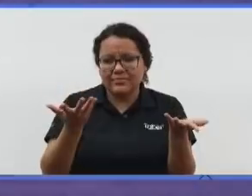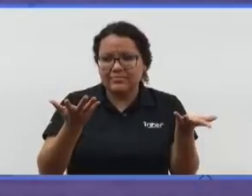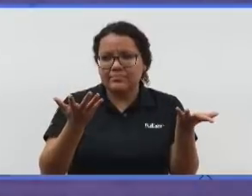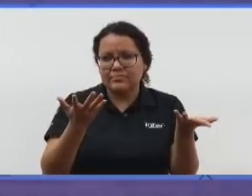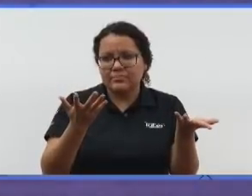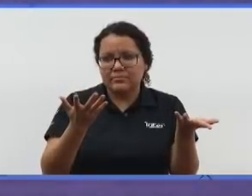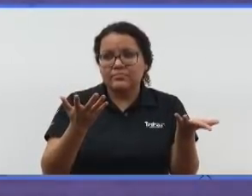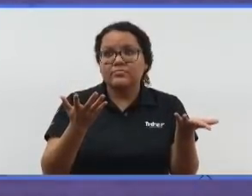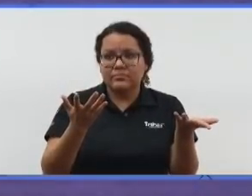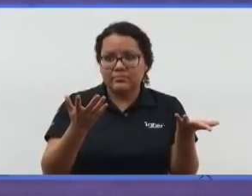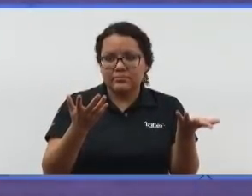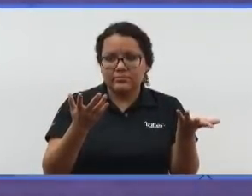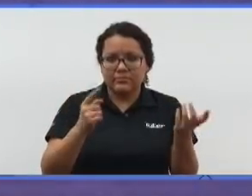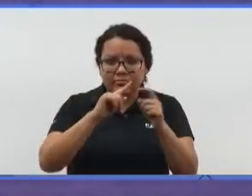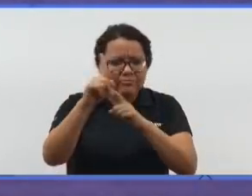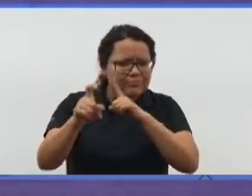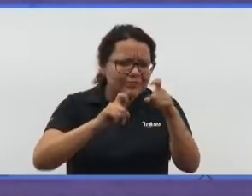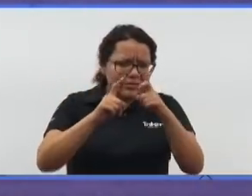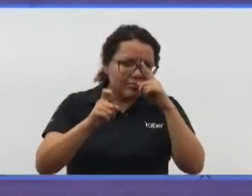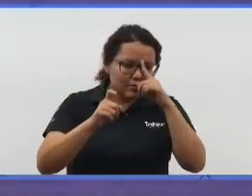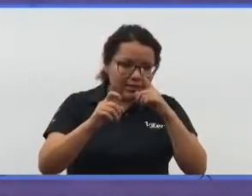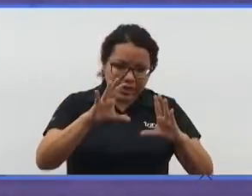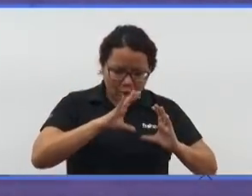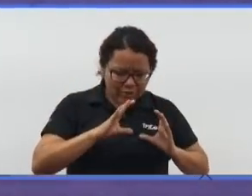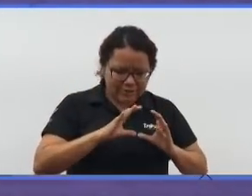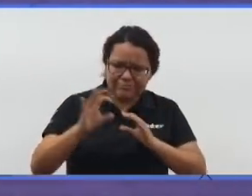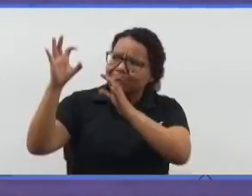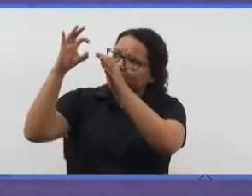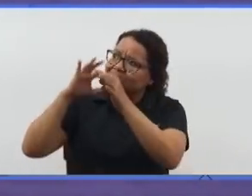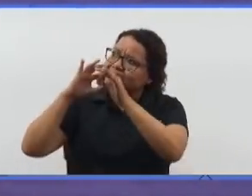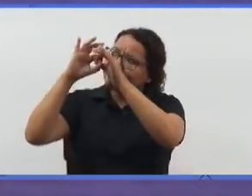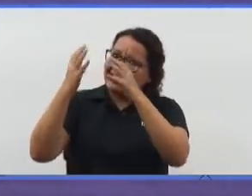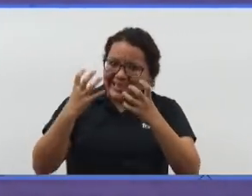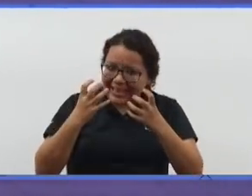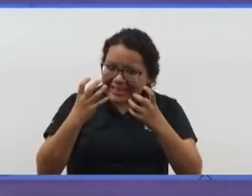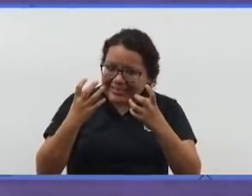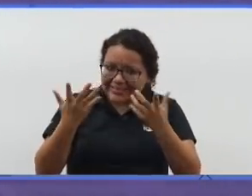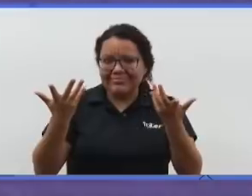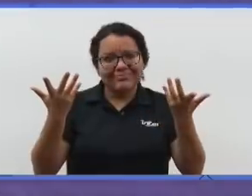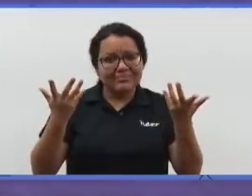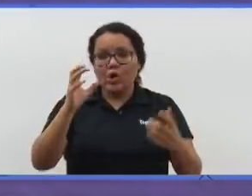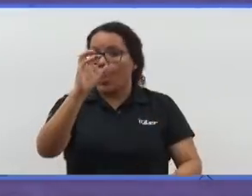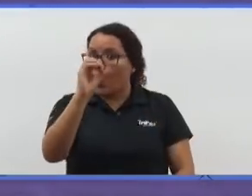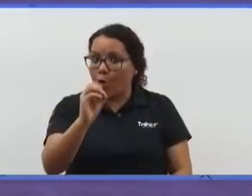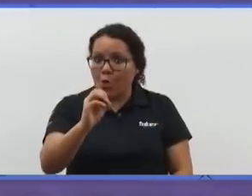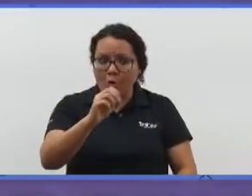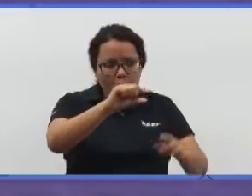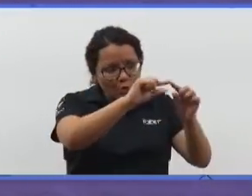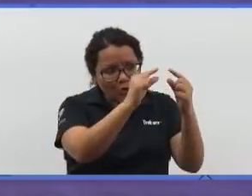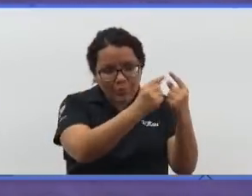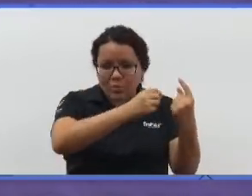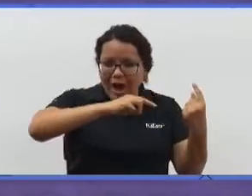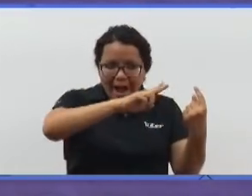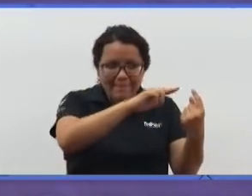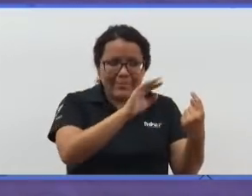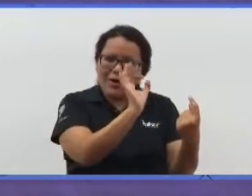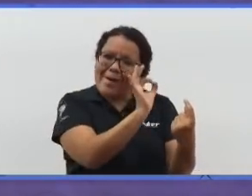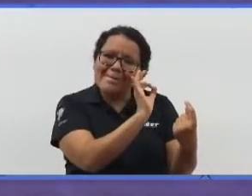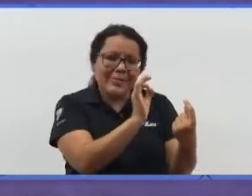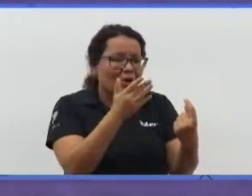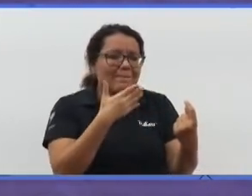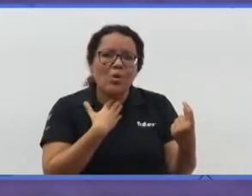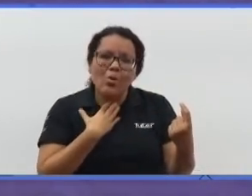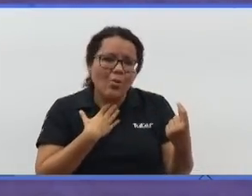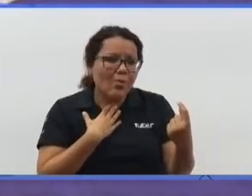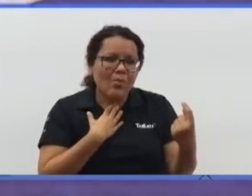anhela en tu corazón estar en comunión con dios o puede más un grupito de amigos que ese don ese